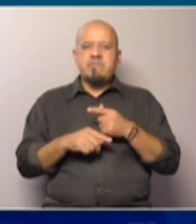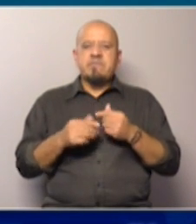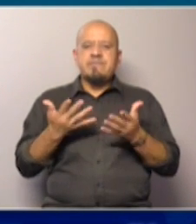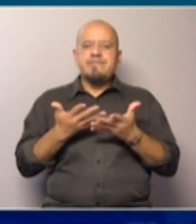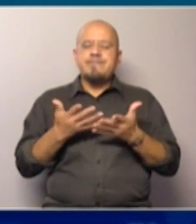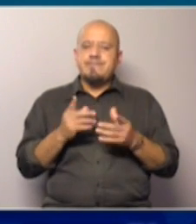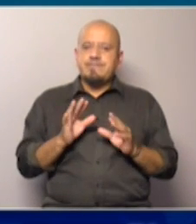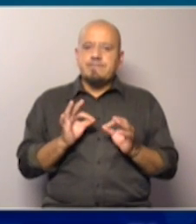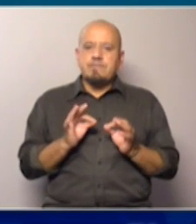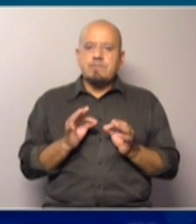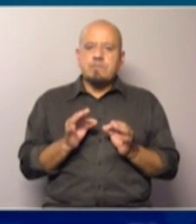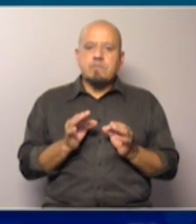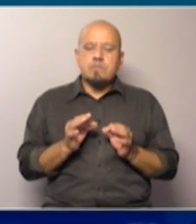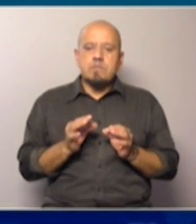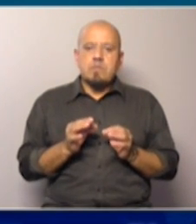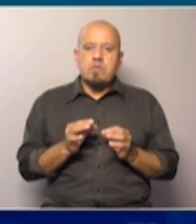Ahora, muy bien,